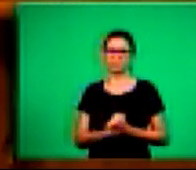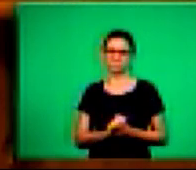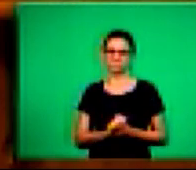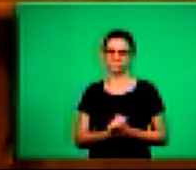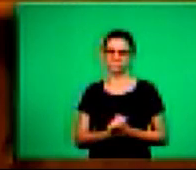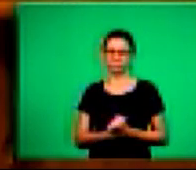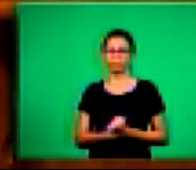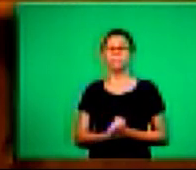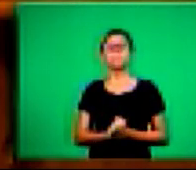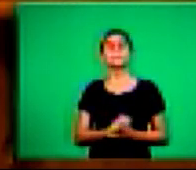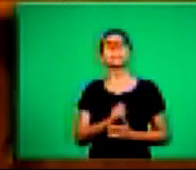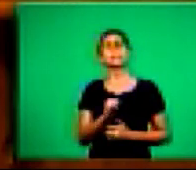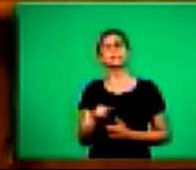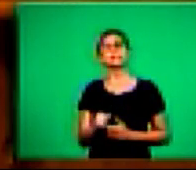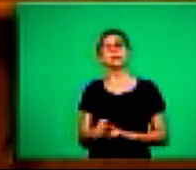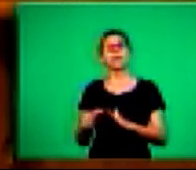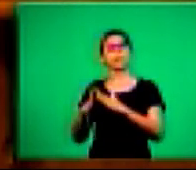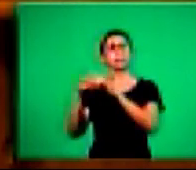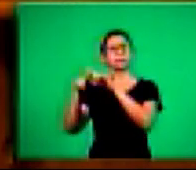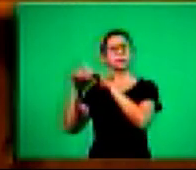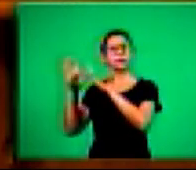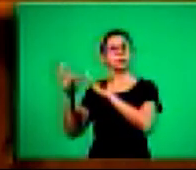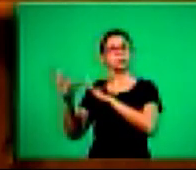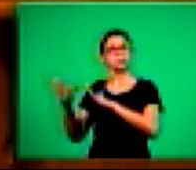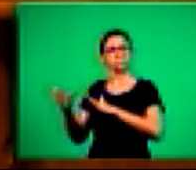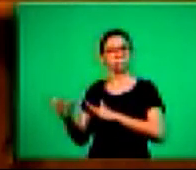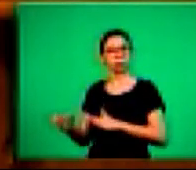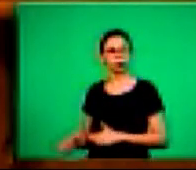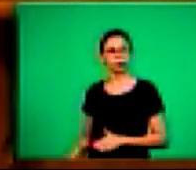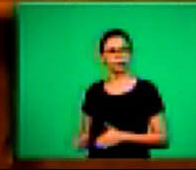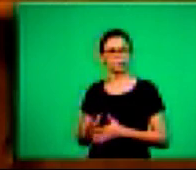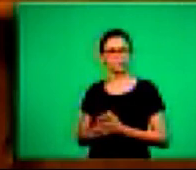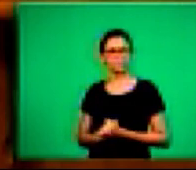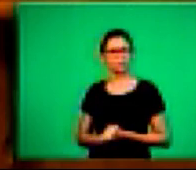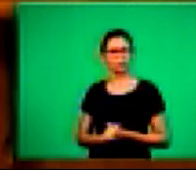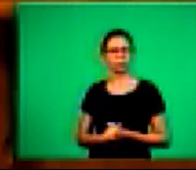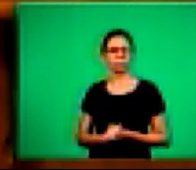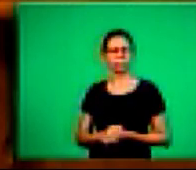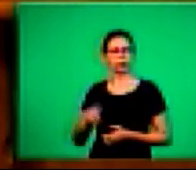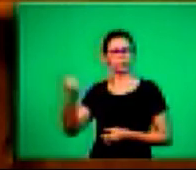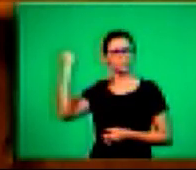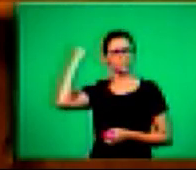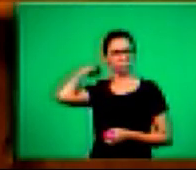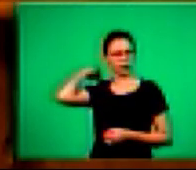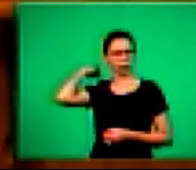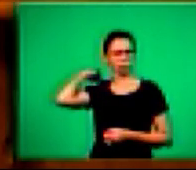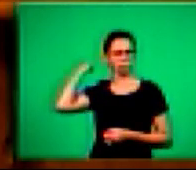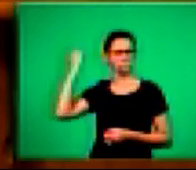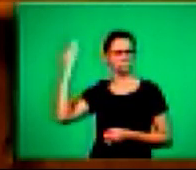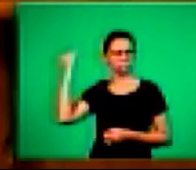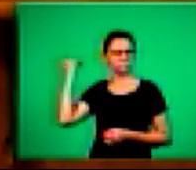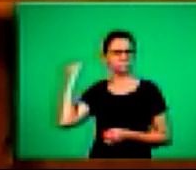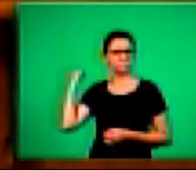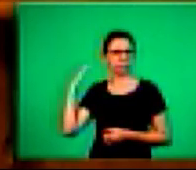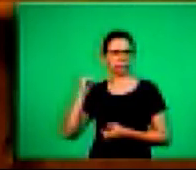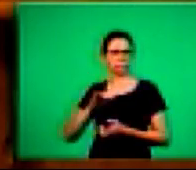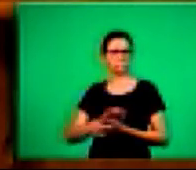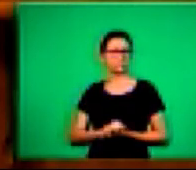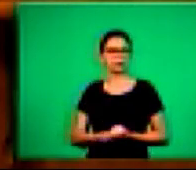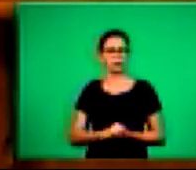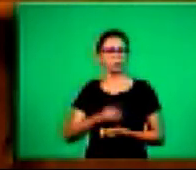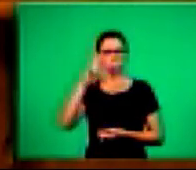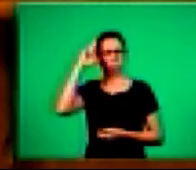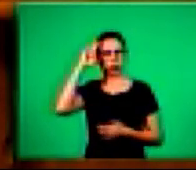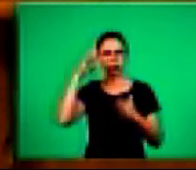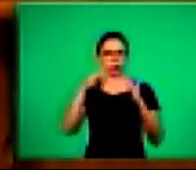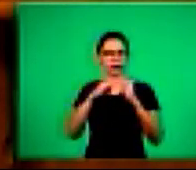iglesia está dentro del mundo la fiesta que tienen las novias allá qué que el dueño de